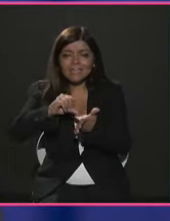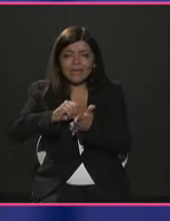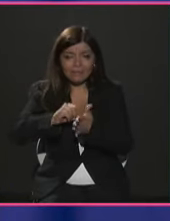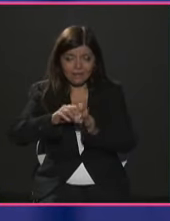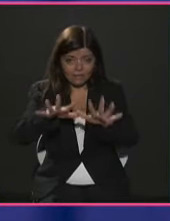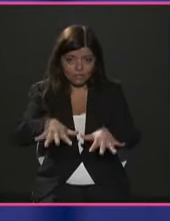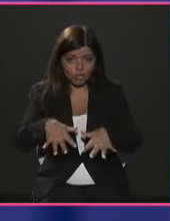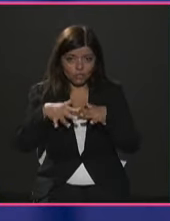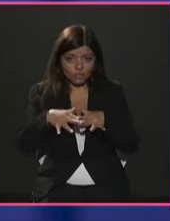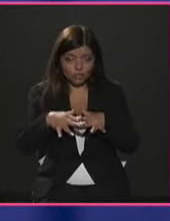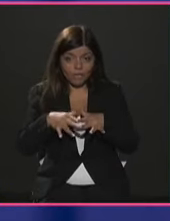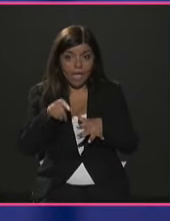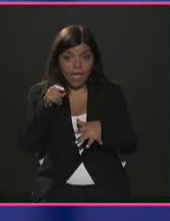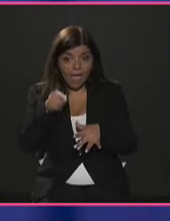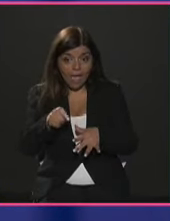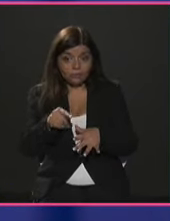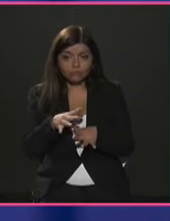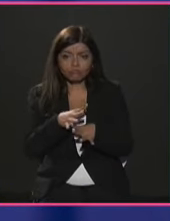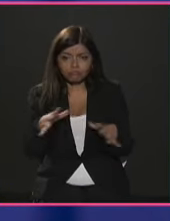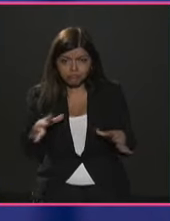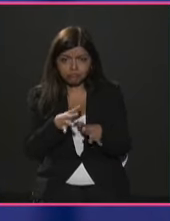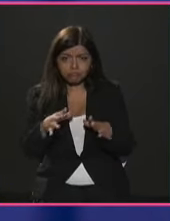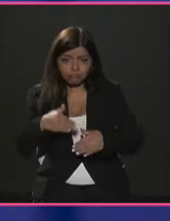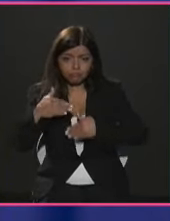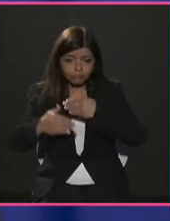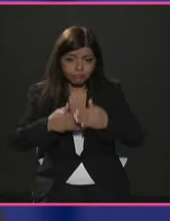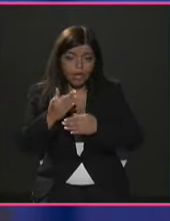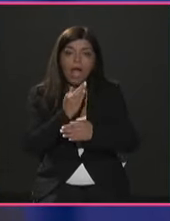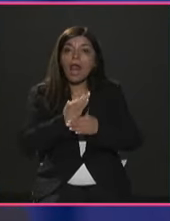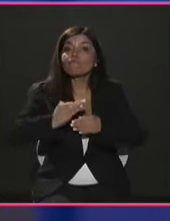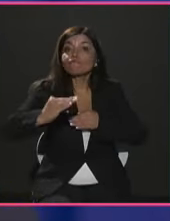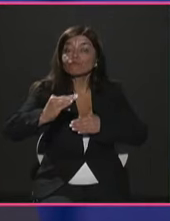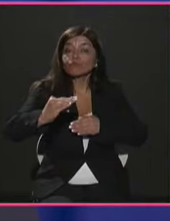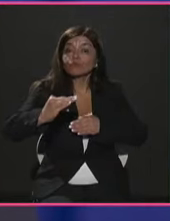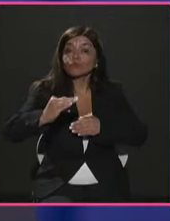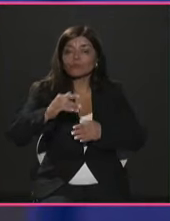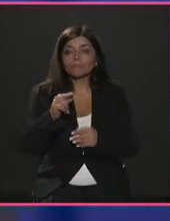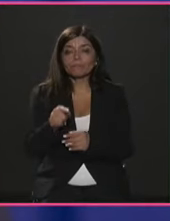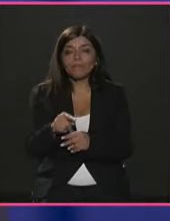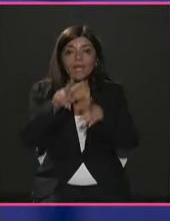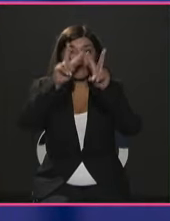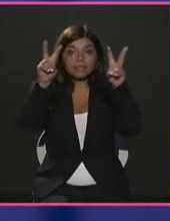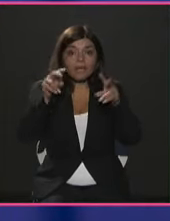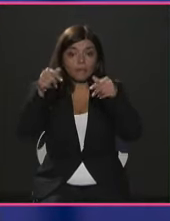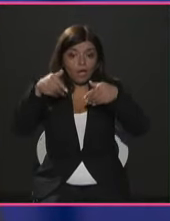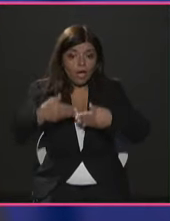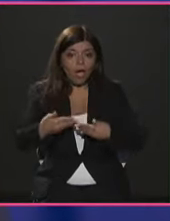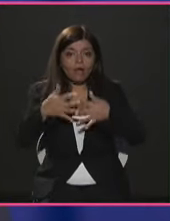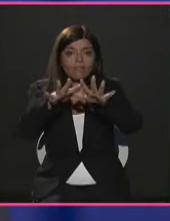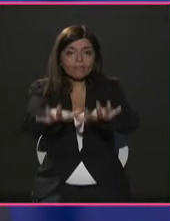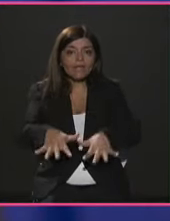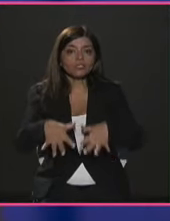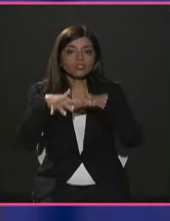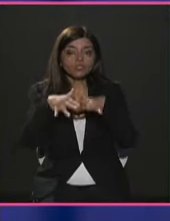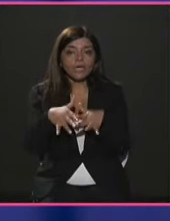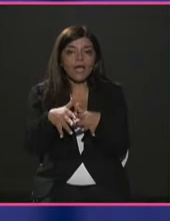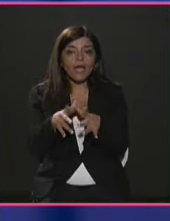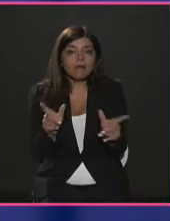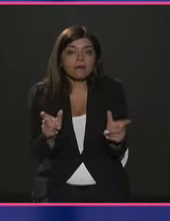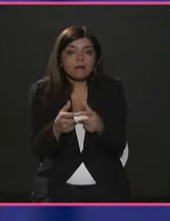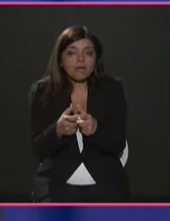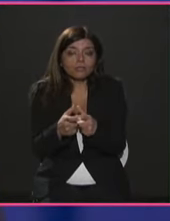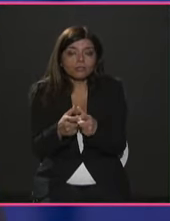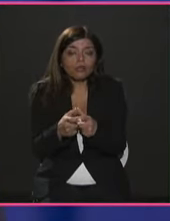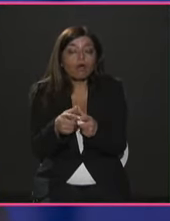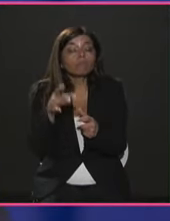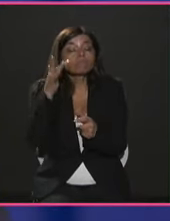de las cuestiones que ciertamente van a modelar nuestro futuro y el título de esta edición del Congreso es sin duda ingenioso